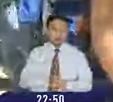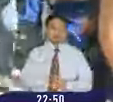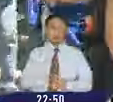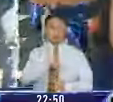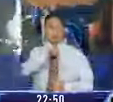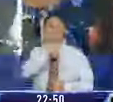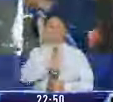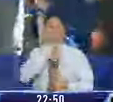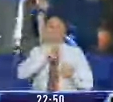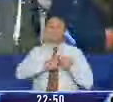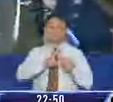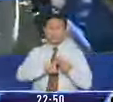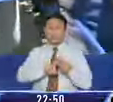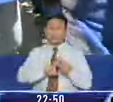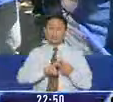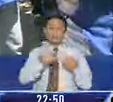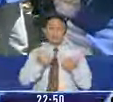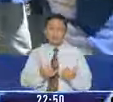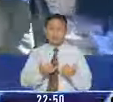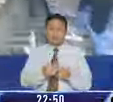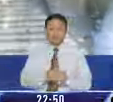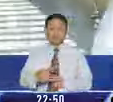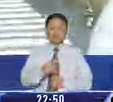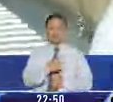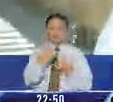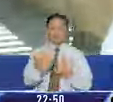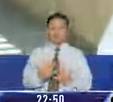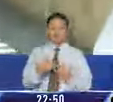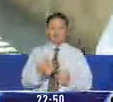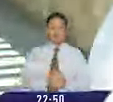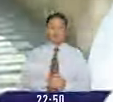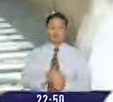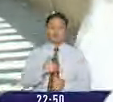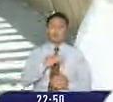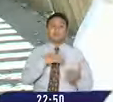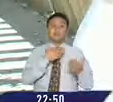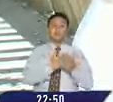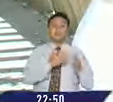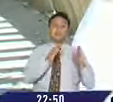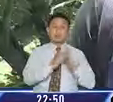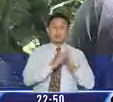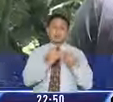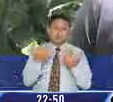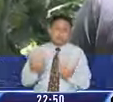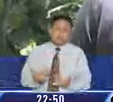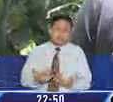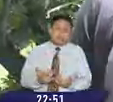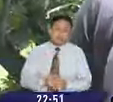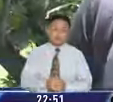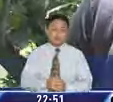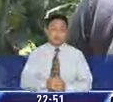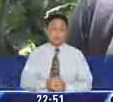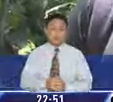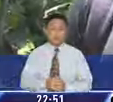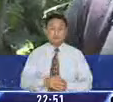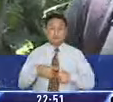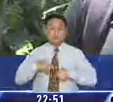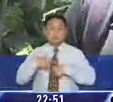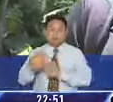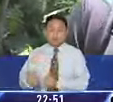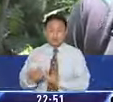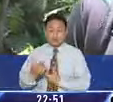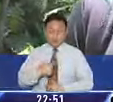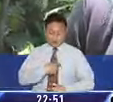efectuaron el censo en línea y esperan al personal del INEC. Que lleguen a mi casa. Esperándoles. Obviamente por lo que nos informamos que tienen que